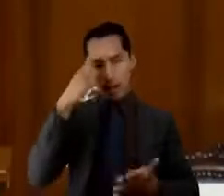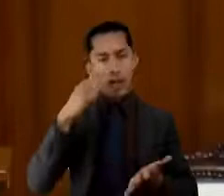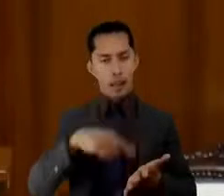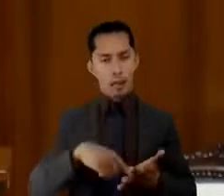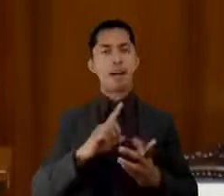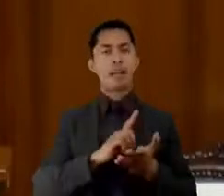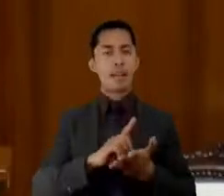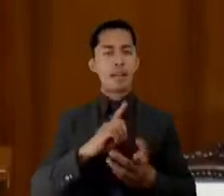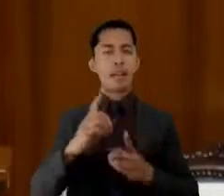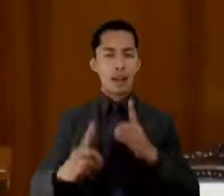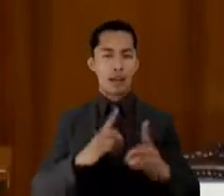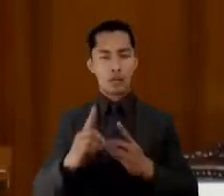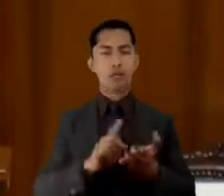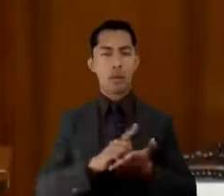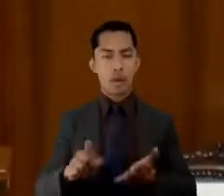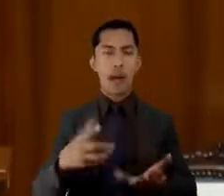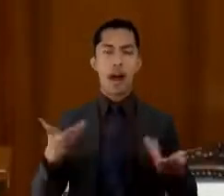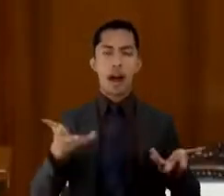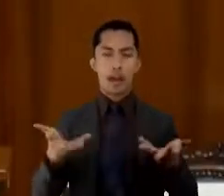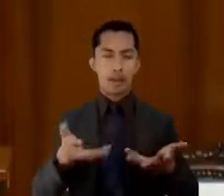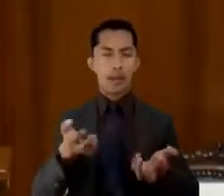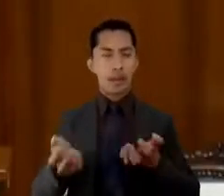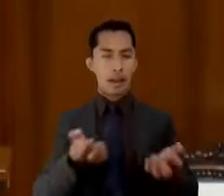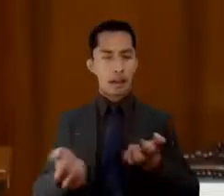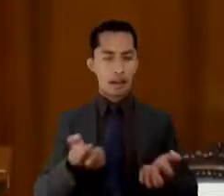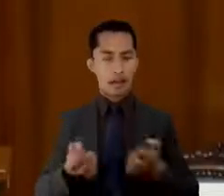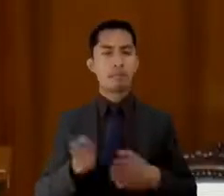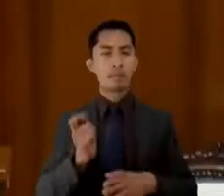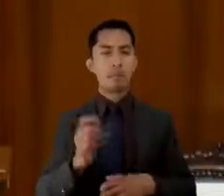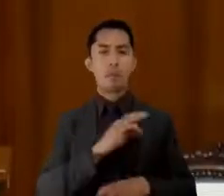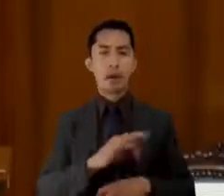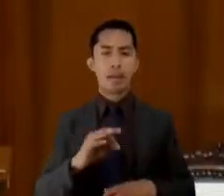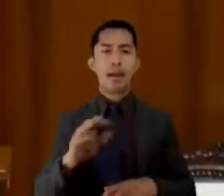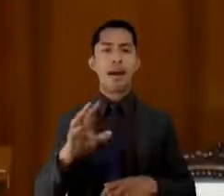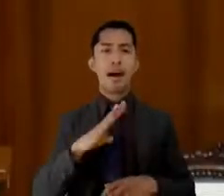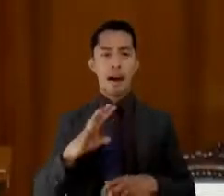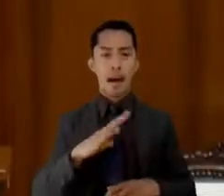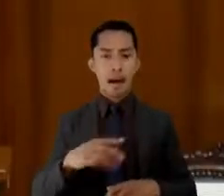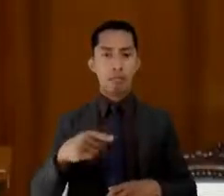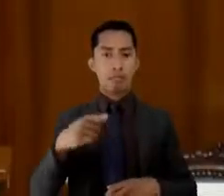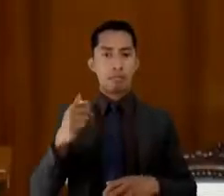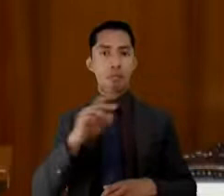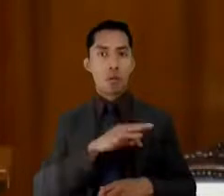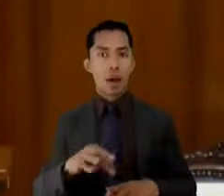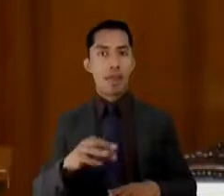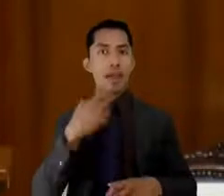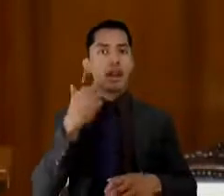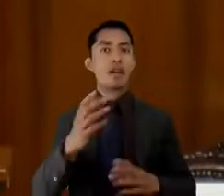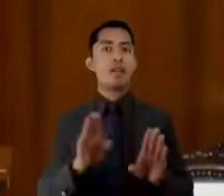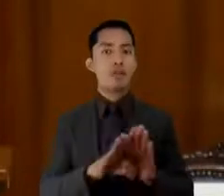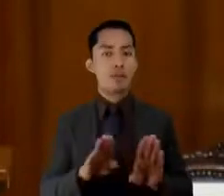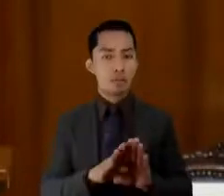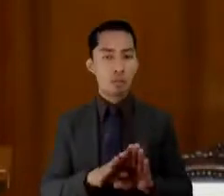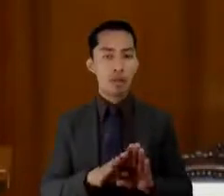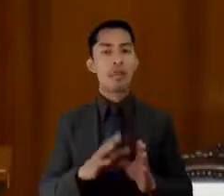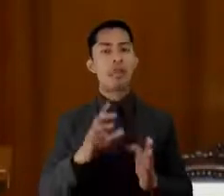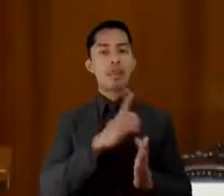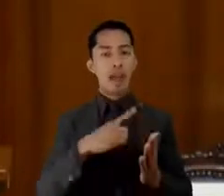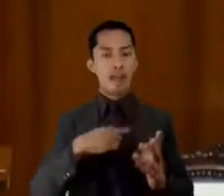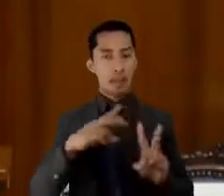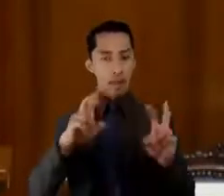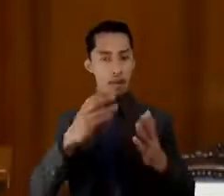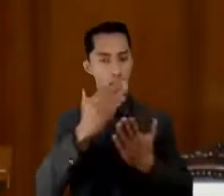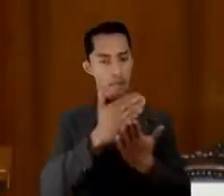la cultura física y a la práctica del deporte conlleva la necesidad de contar para su implementación con una agenda